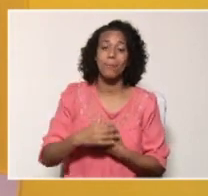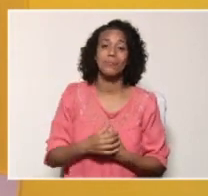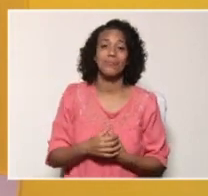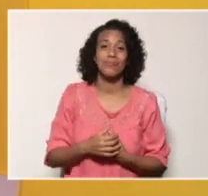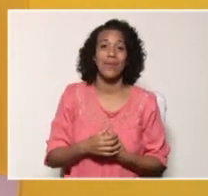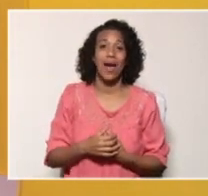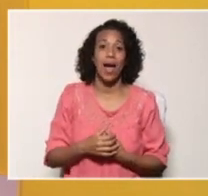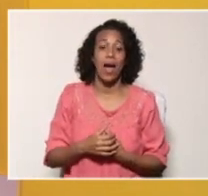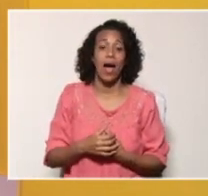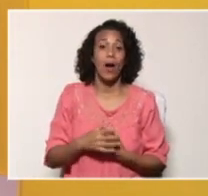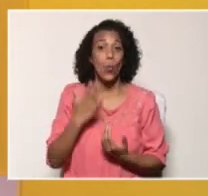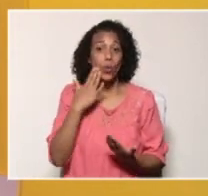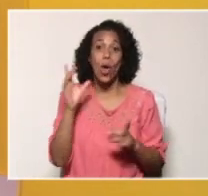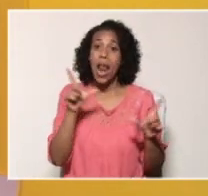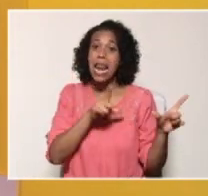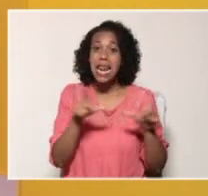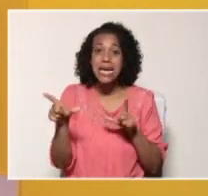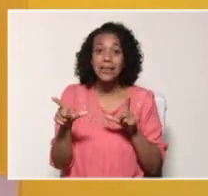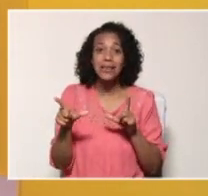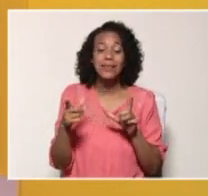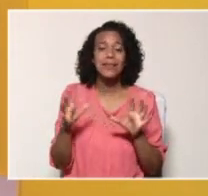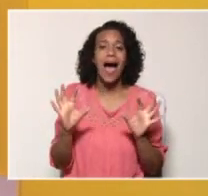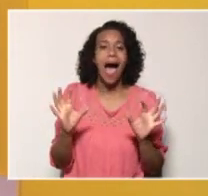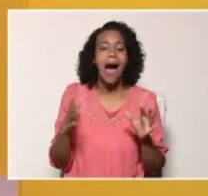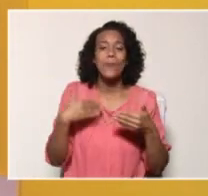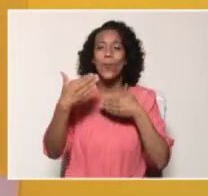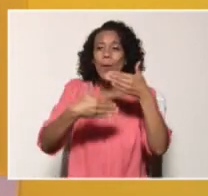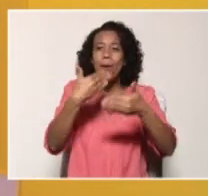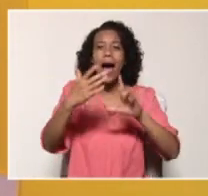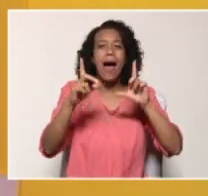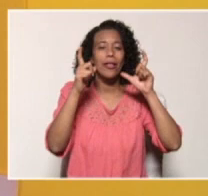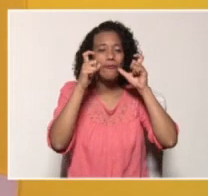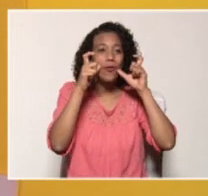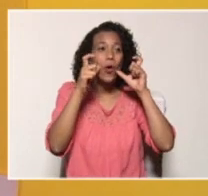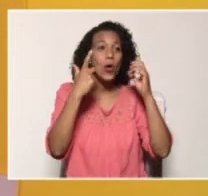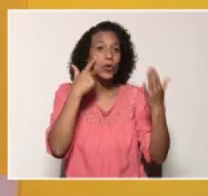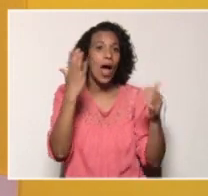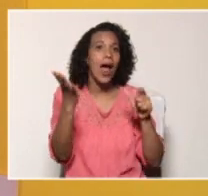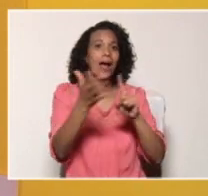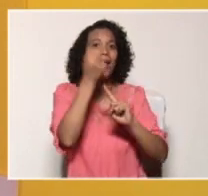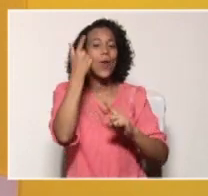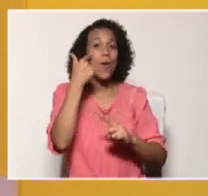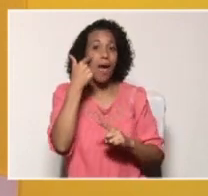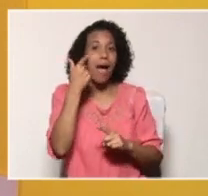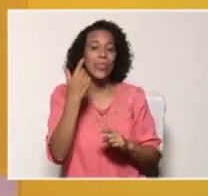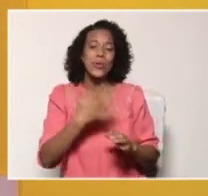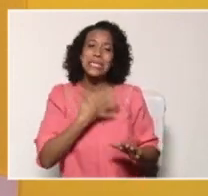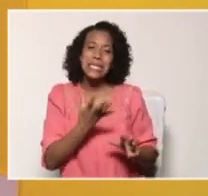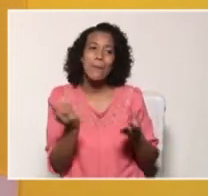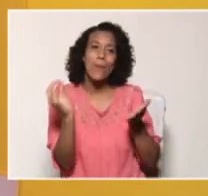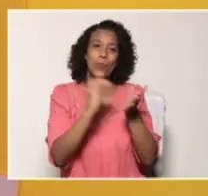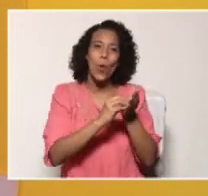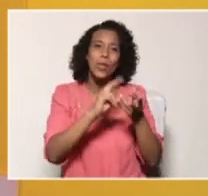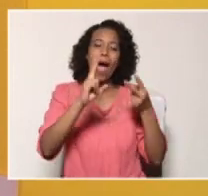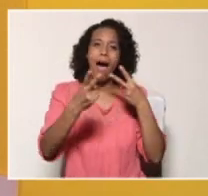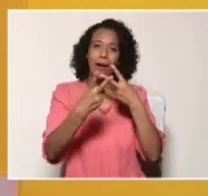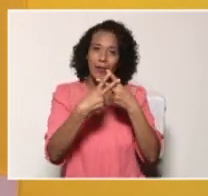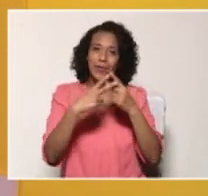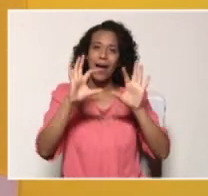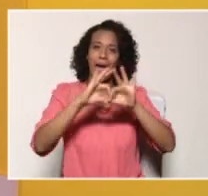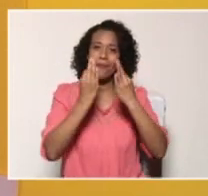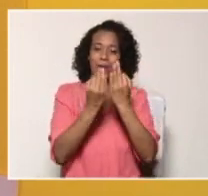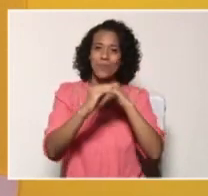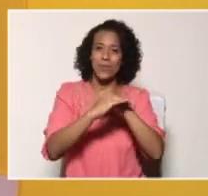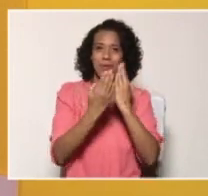@cadafamiliaunaescuela. Cuando suban esos maravillosos contenidos de sus avances pedagógicos, es importante que siempre incluyan la etiqueta Cada